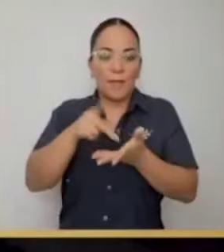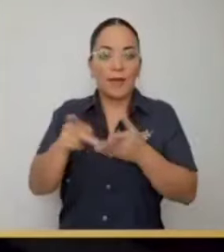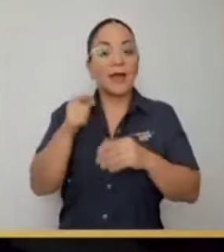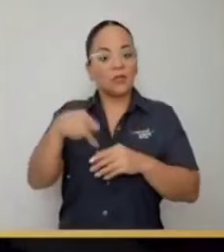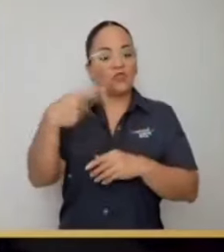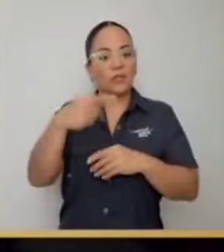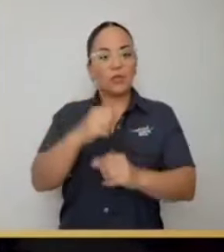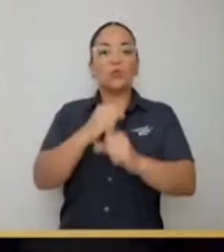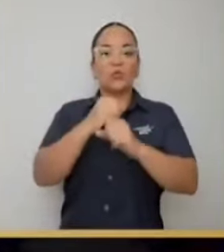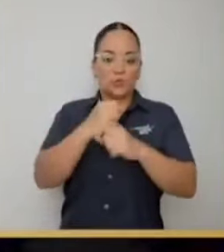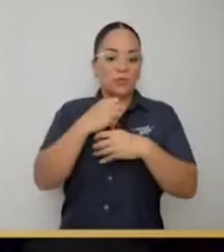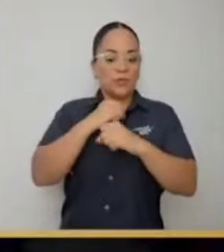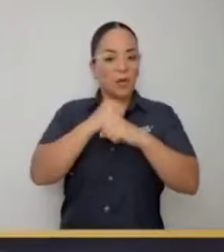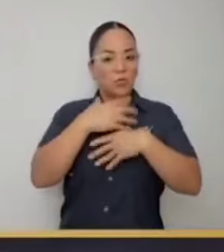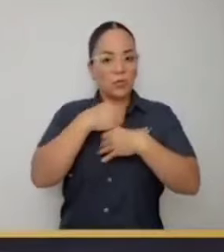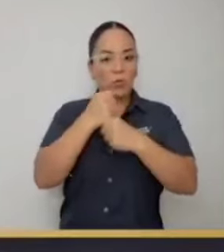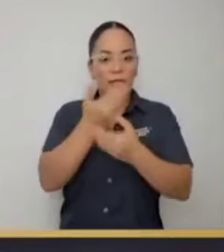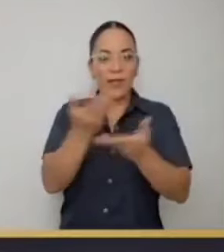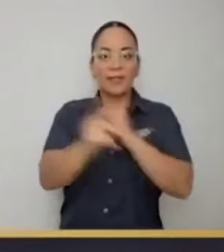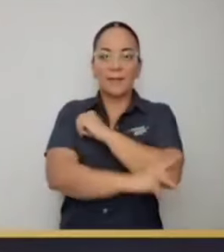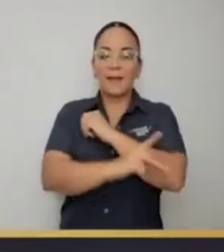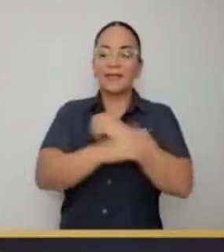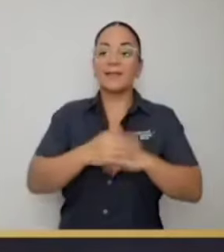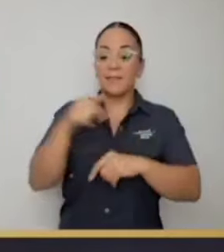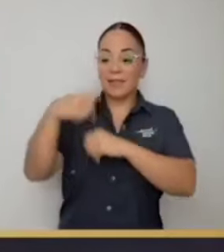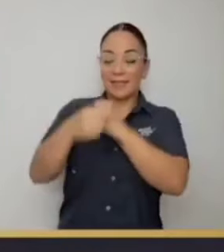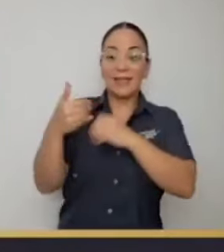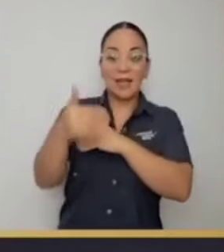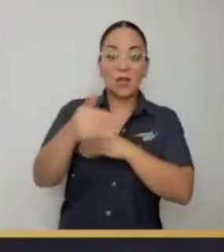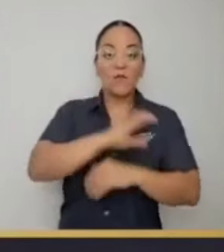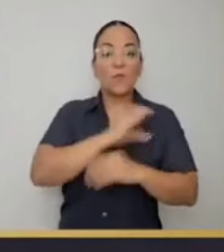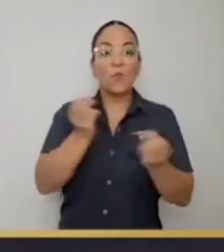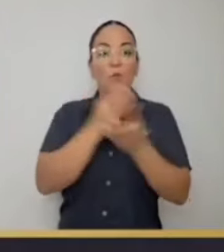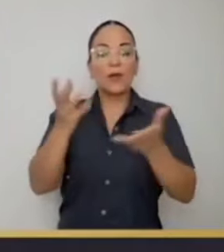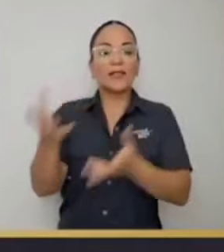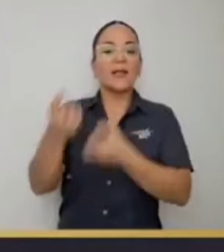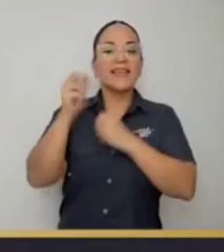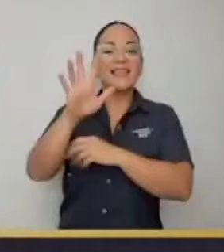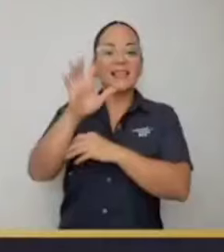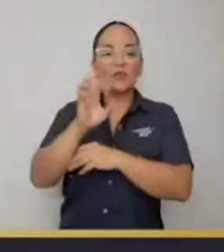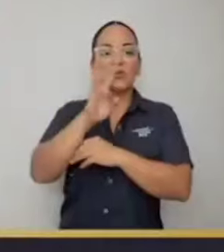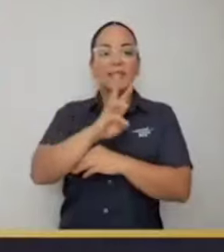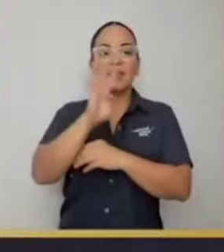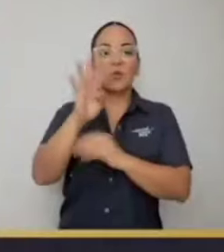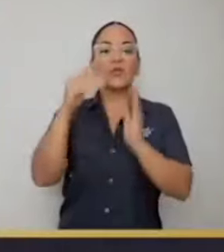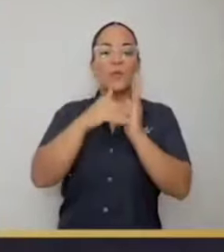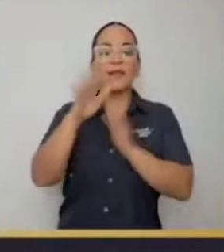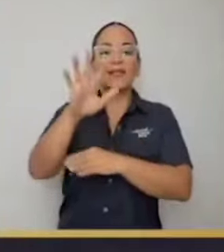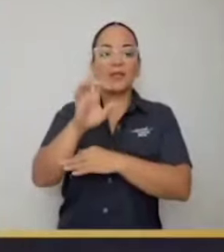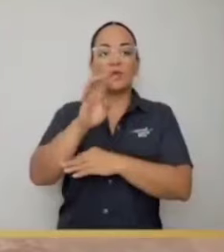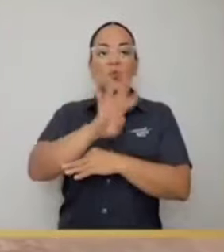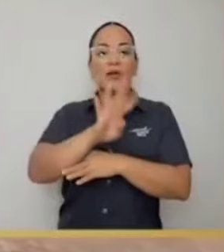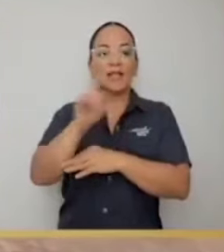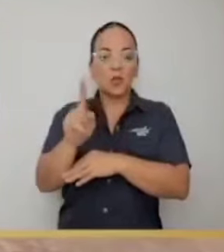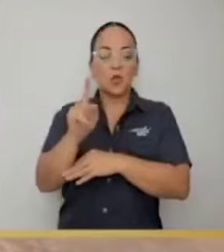un riesgo para la salud y la seguridad del país. En lo que va del año, la Fuerza Pública ha decomisado